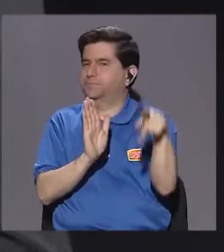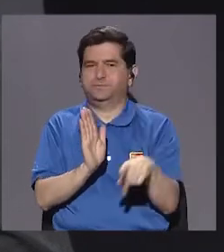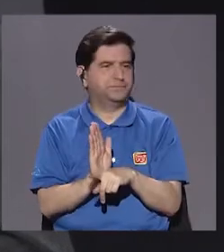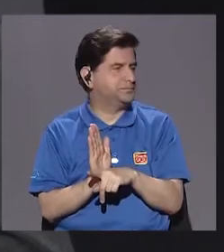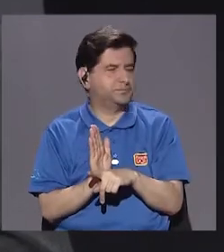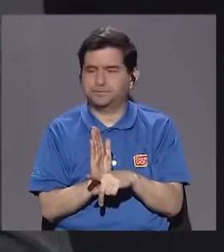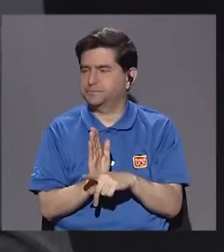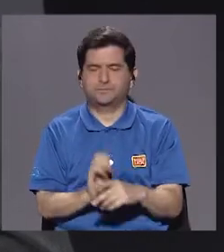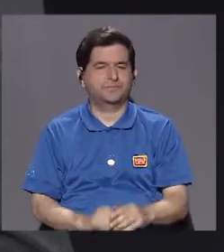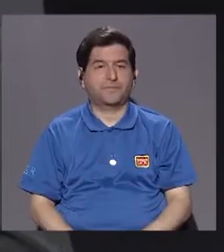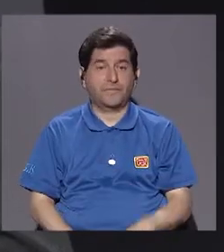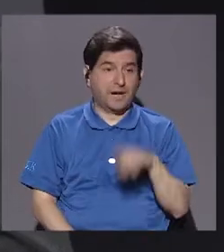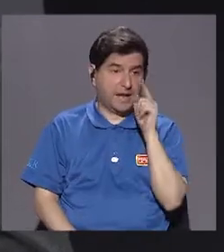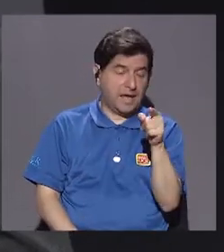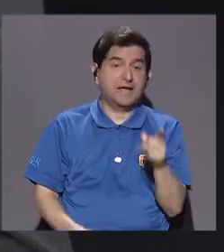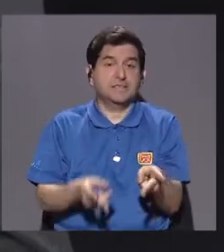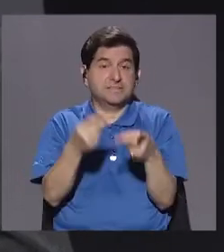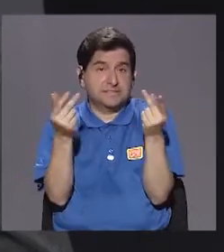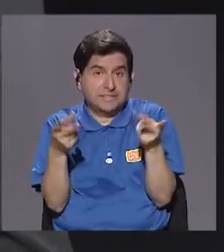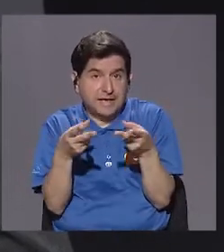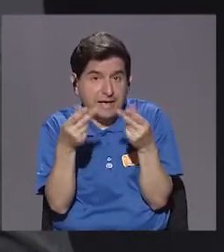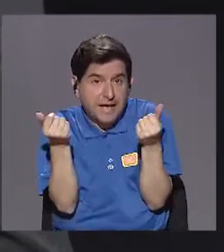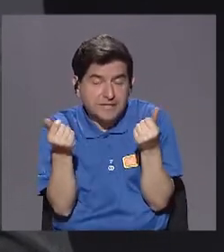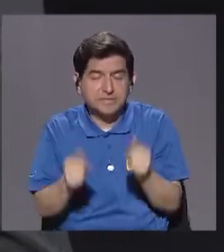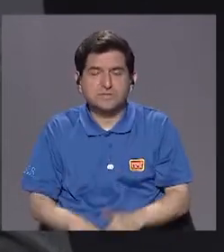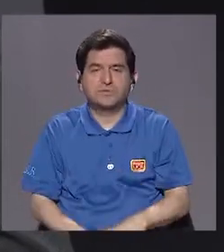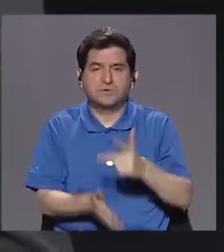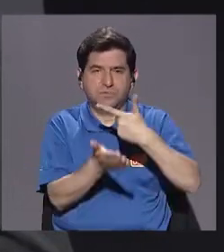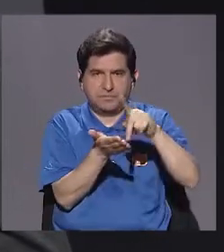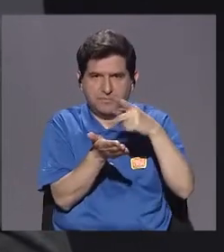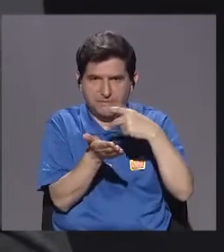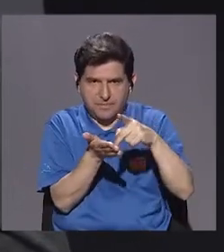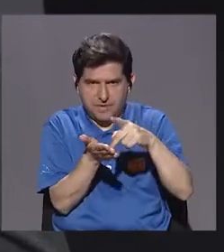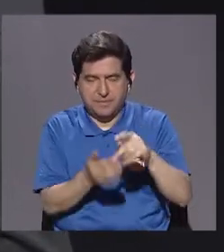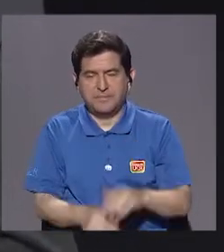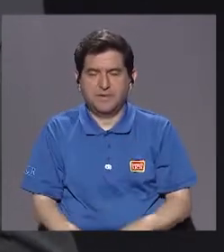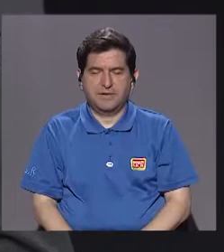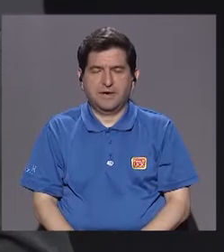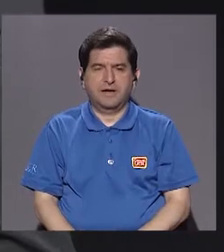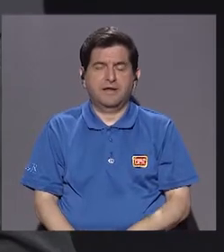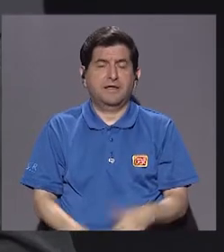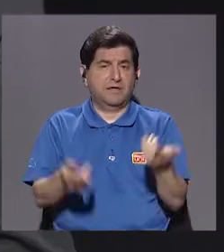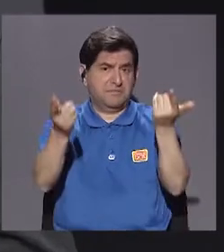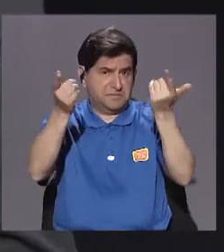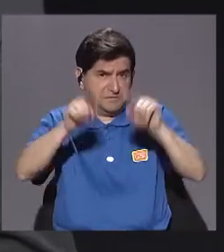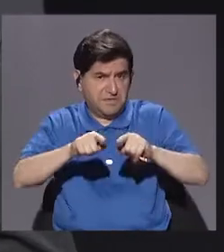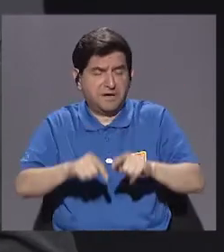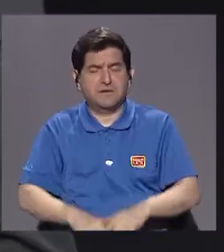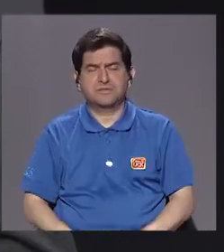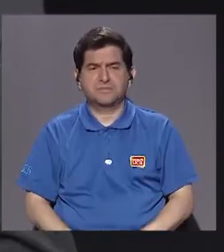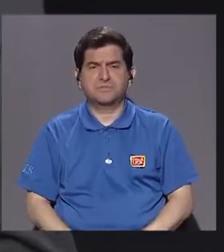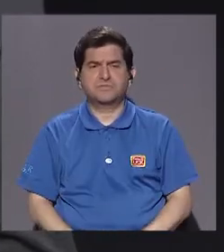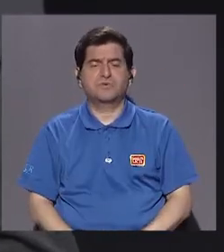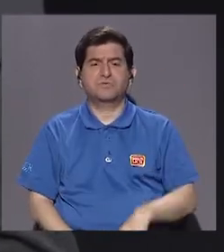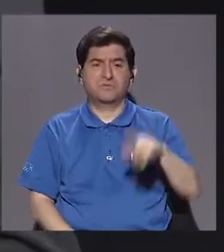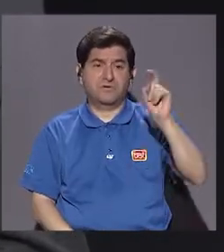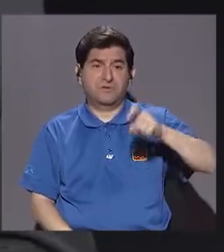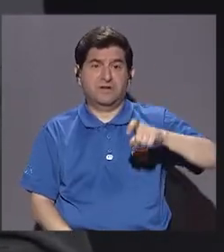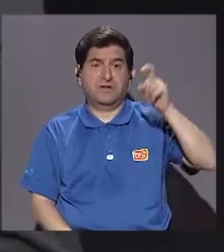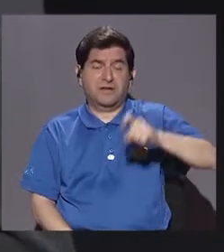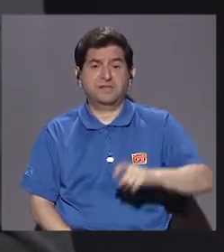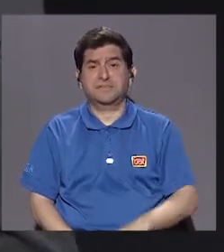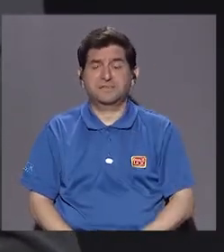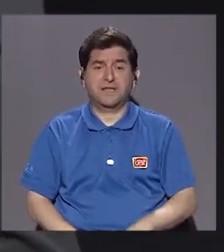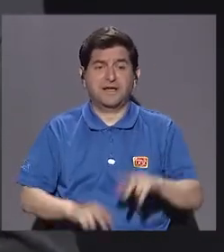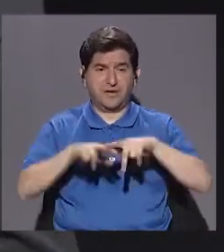como le decía eso es un gasto para sufragar o un monto perdón para sufragar los gastos en que tengan que